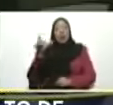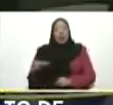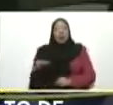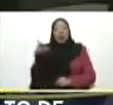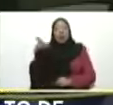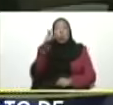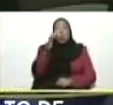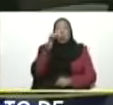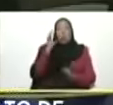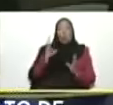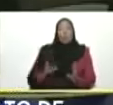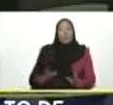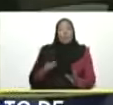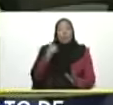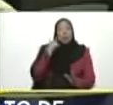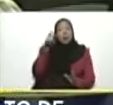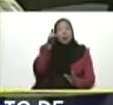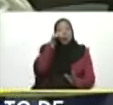Nogales,